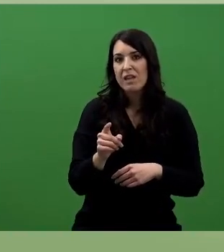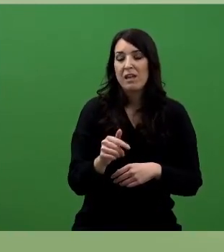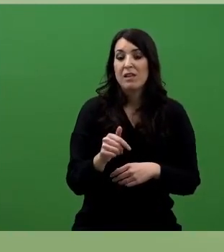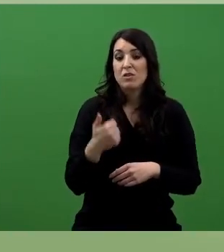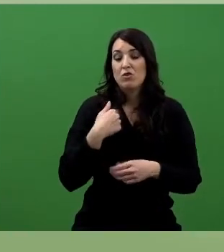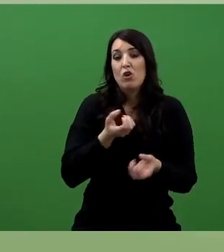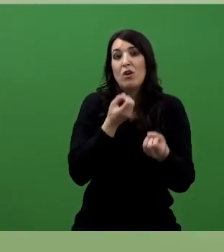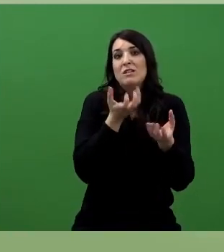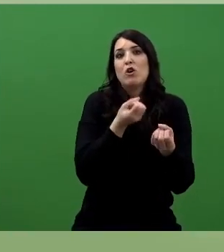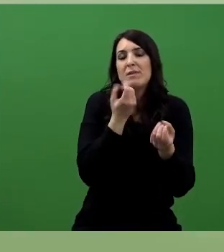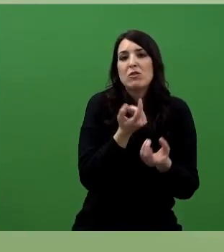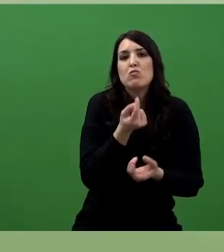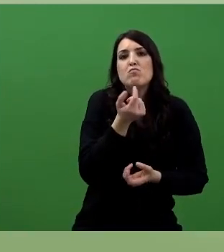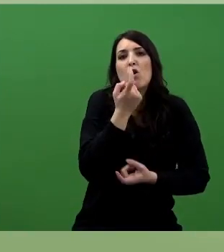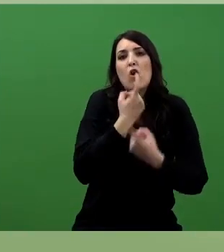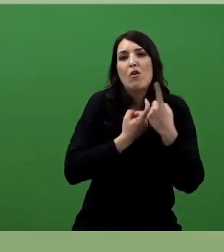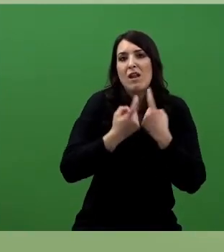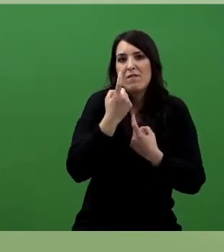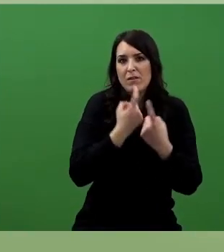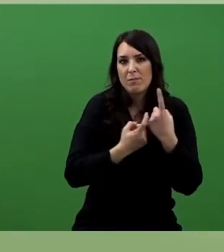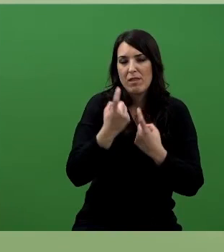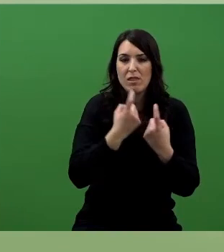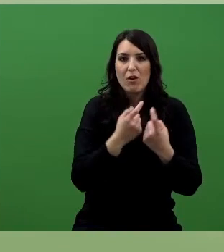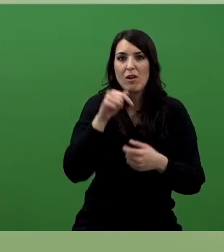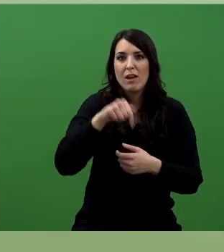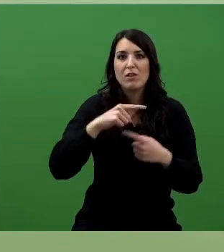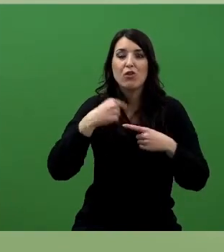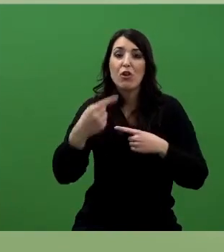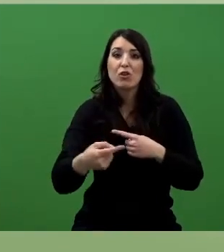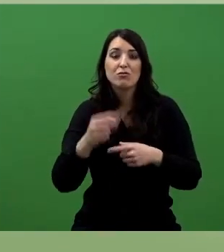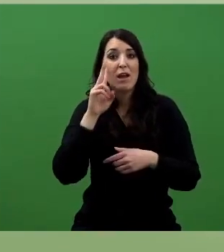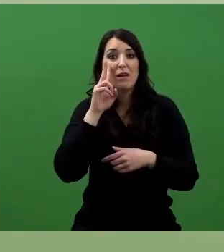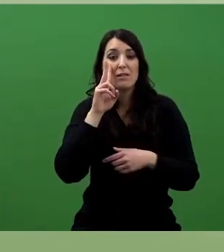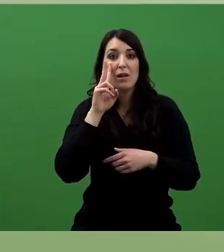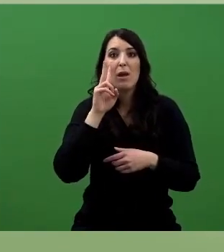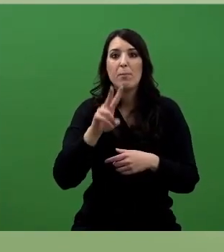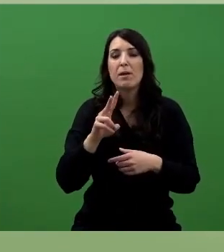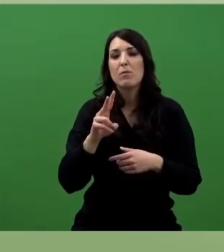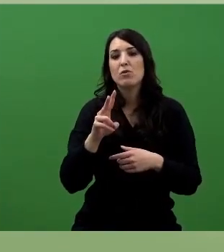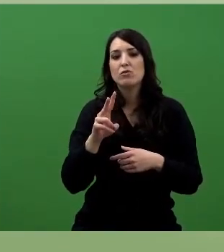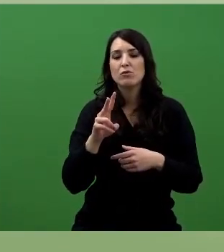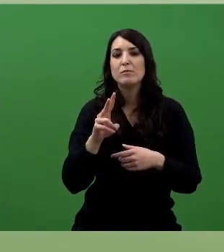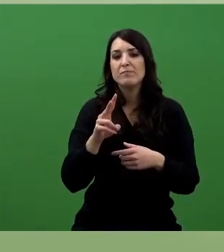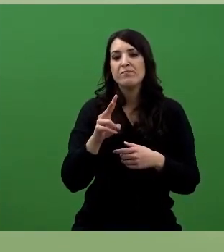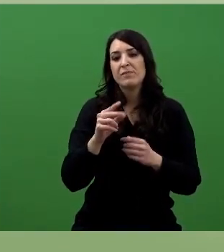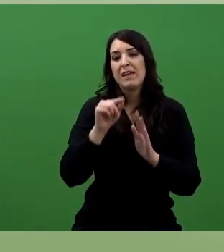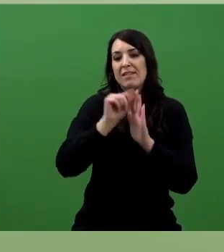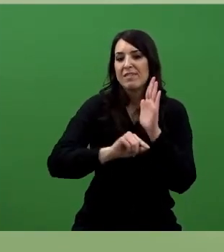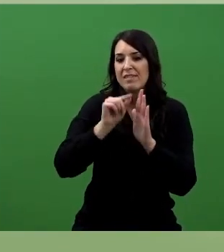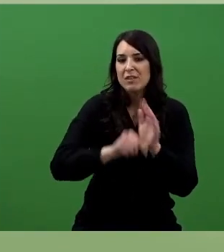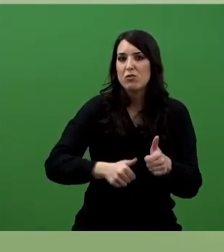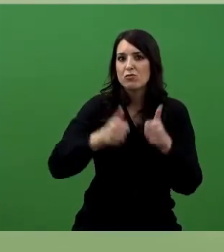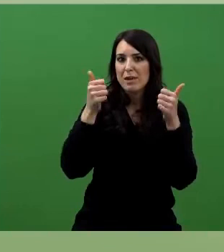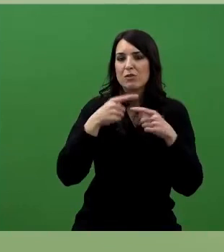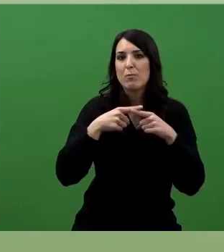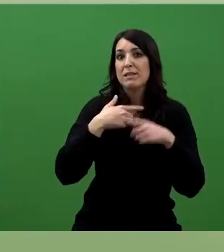poco la punta del iceberg y estamos yendo cada día a compartir más datos y de manera más eficiente. Una de